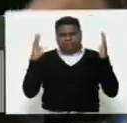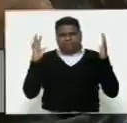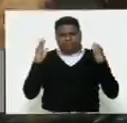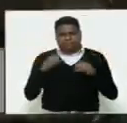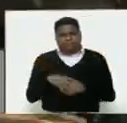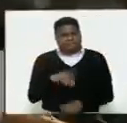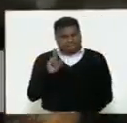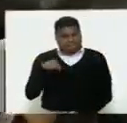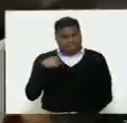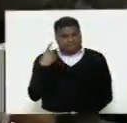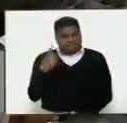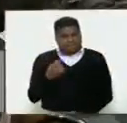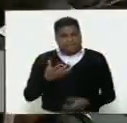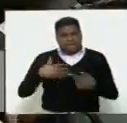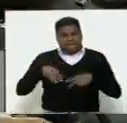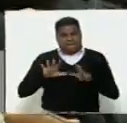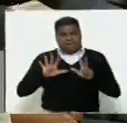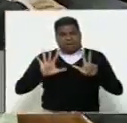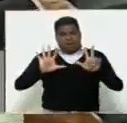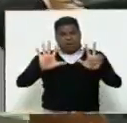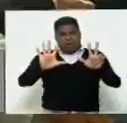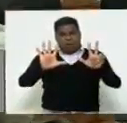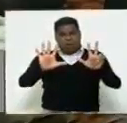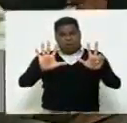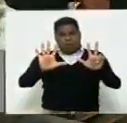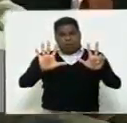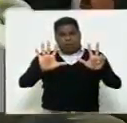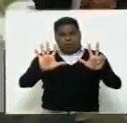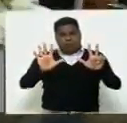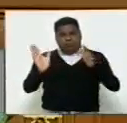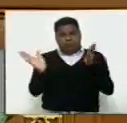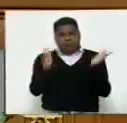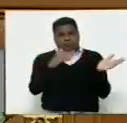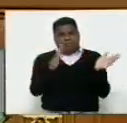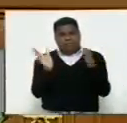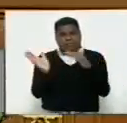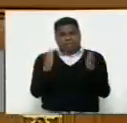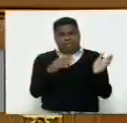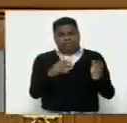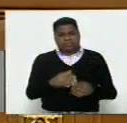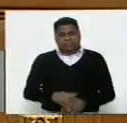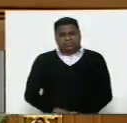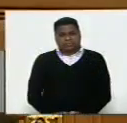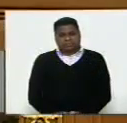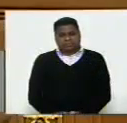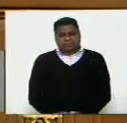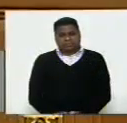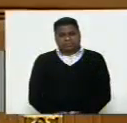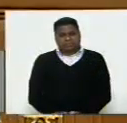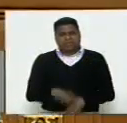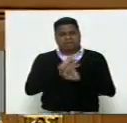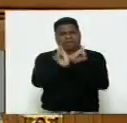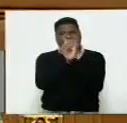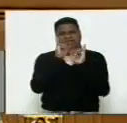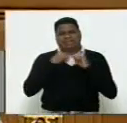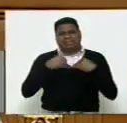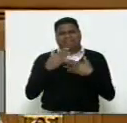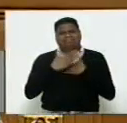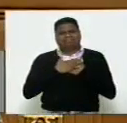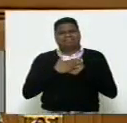Después, el 8 de marzo, este es el 8 de marzo más feliz de mi vida.